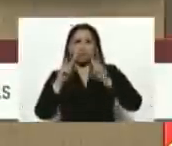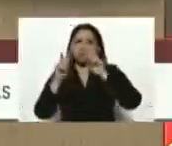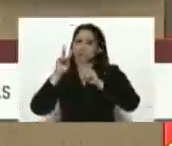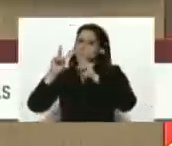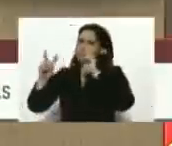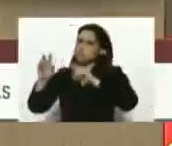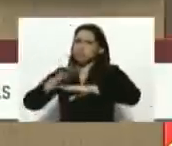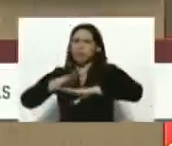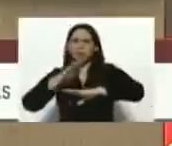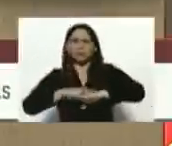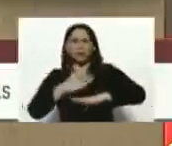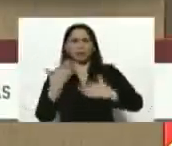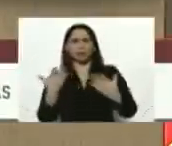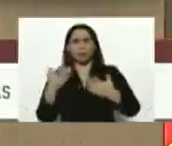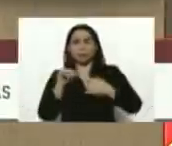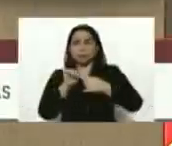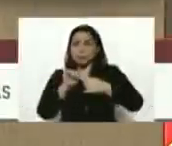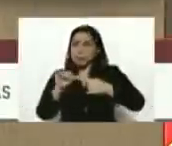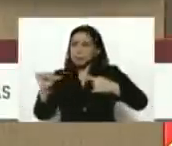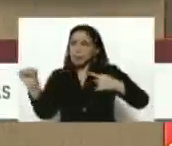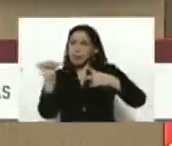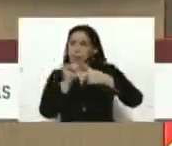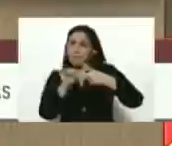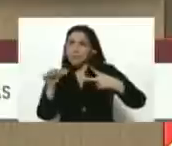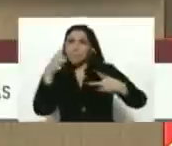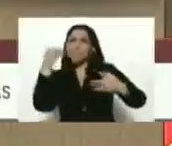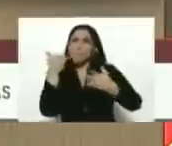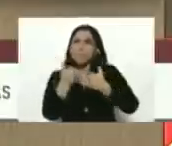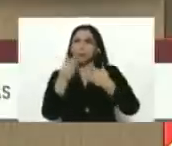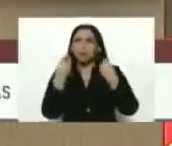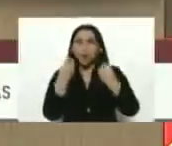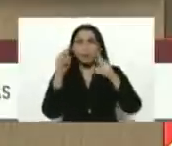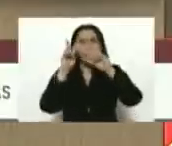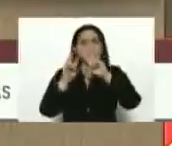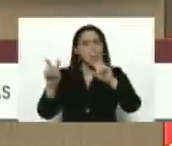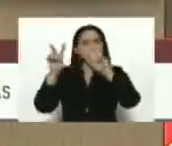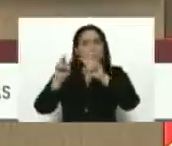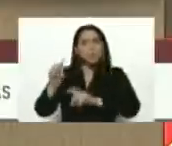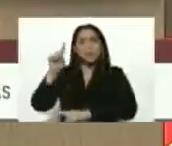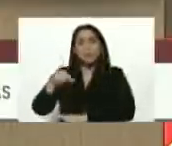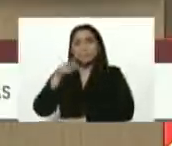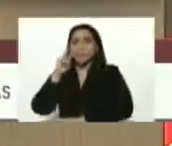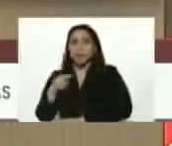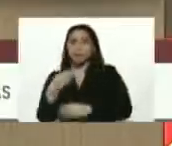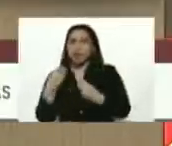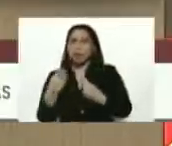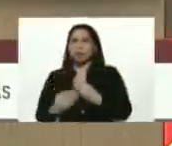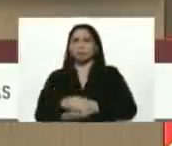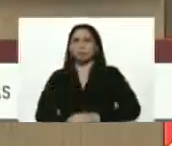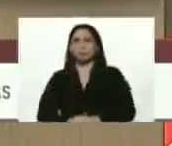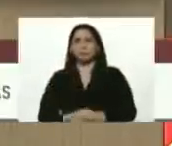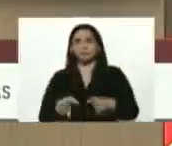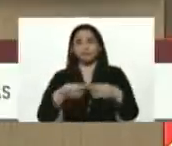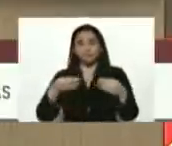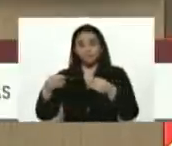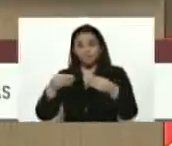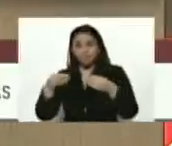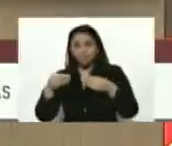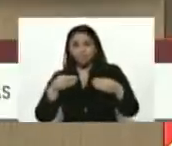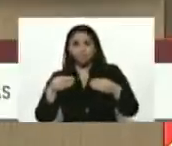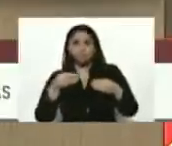que va ocurriendo esta semana. Veremos allí el reflejo también de lo que fue la